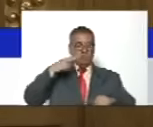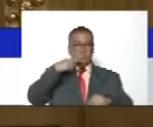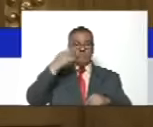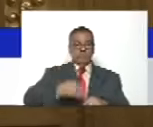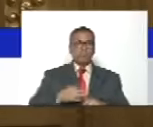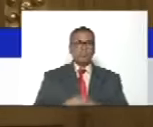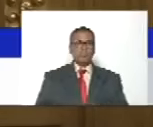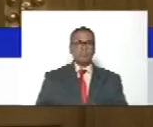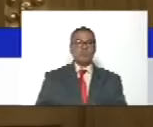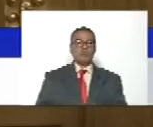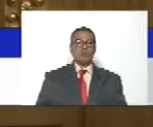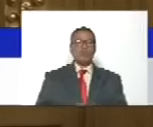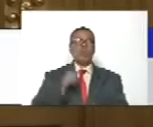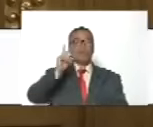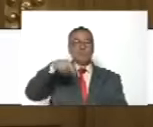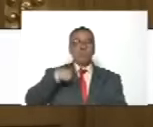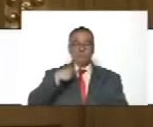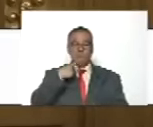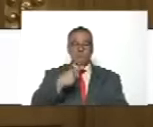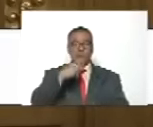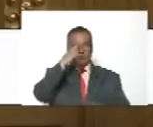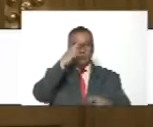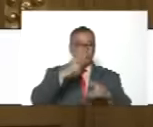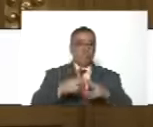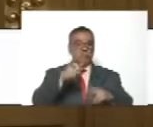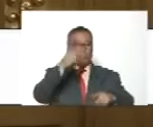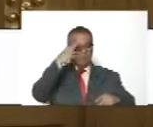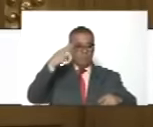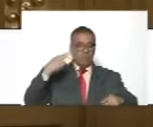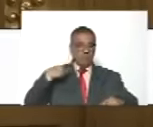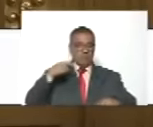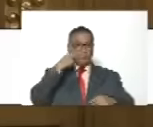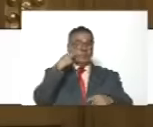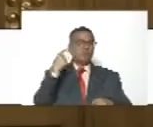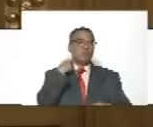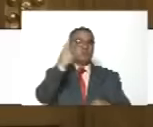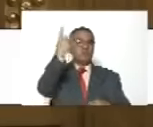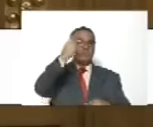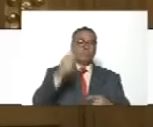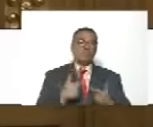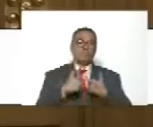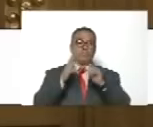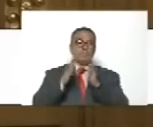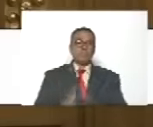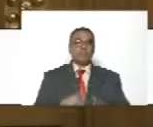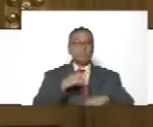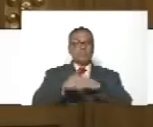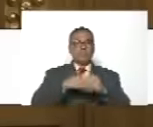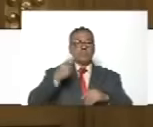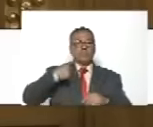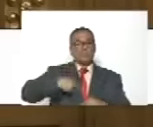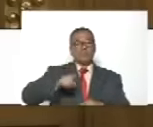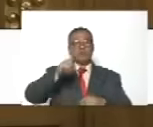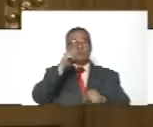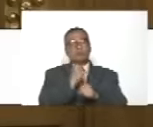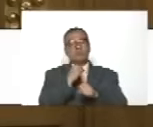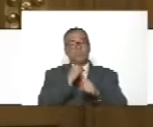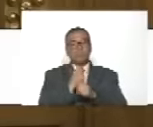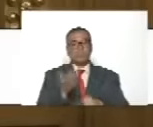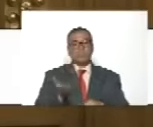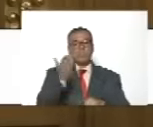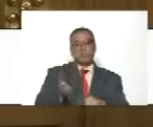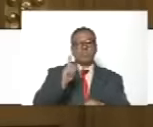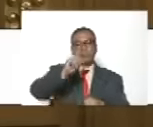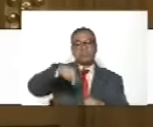honores. También rindo honores y homenajes a los héroes y libertadores que han tenido un papel destacado